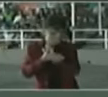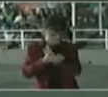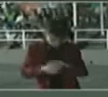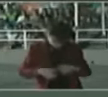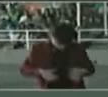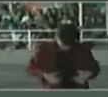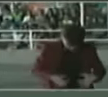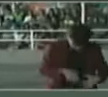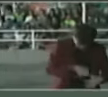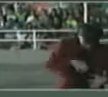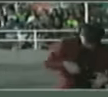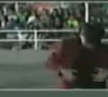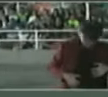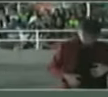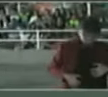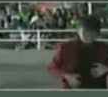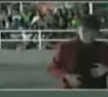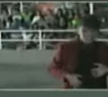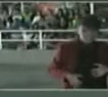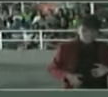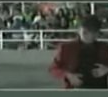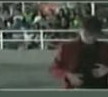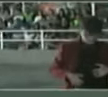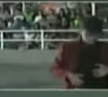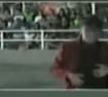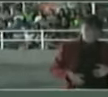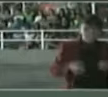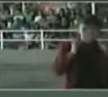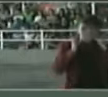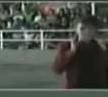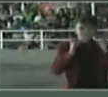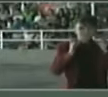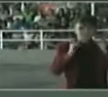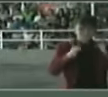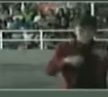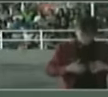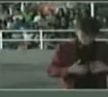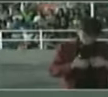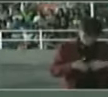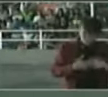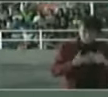órganos entraron a no funcionar.